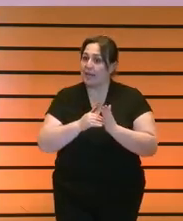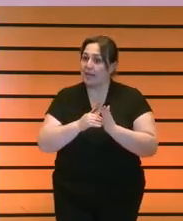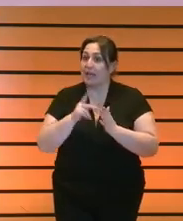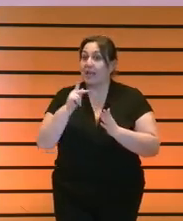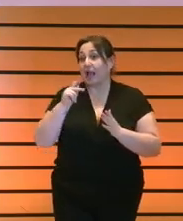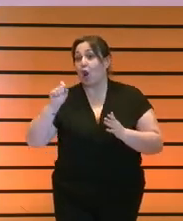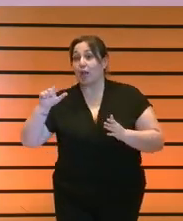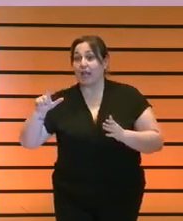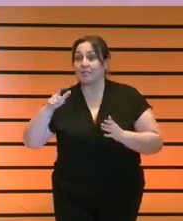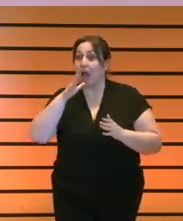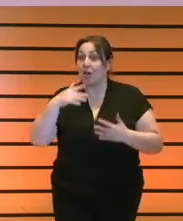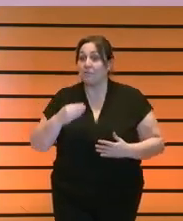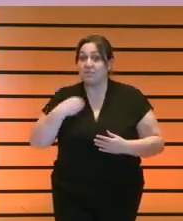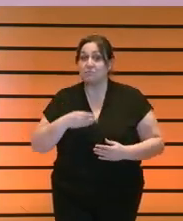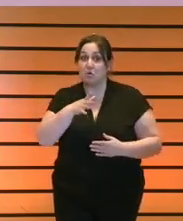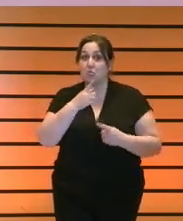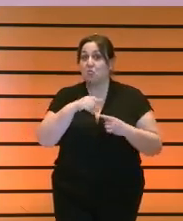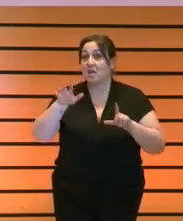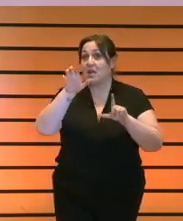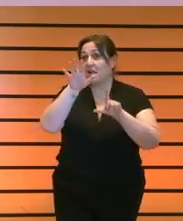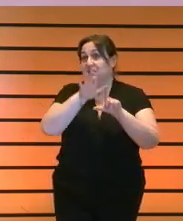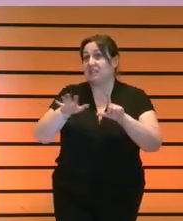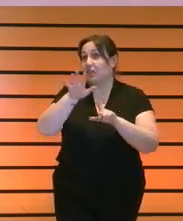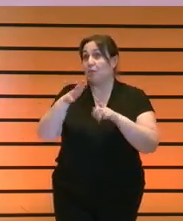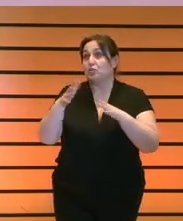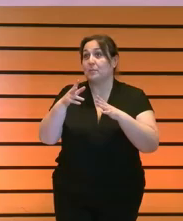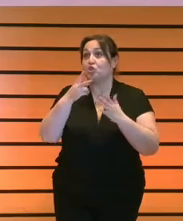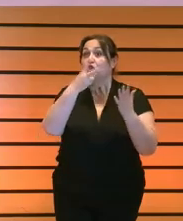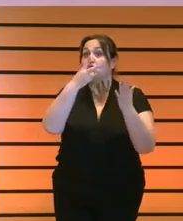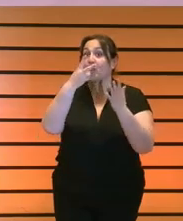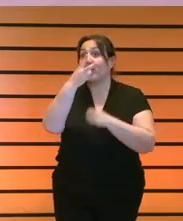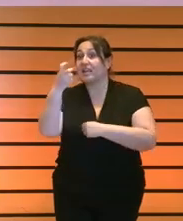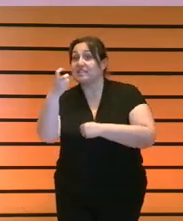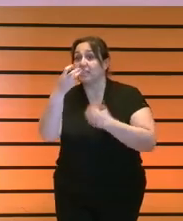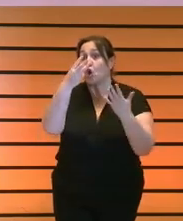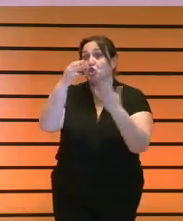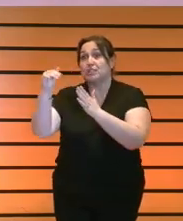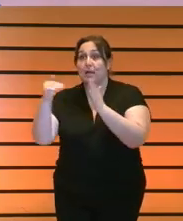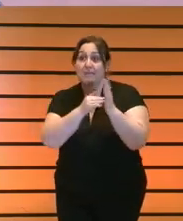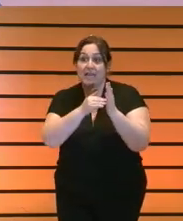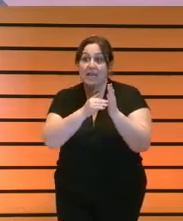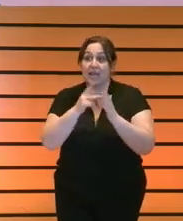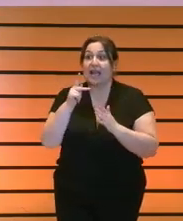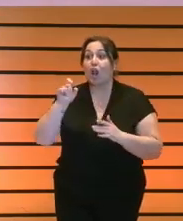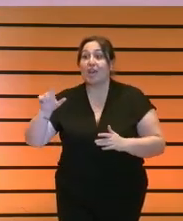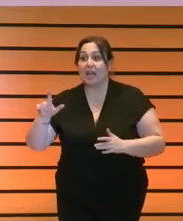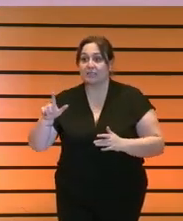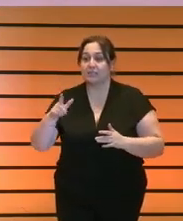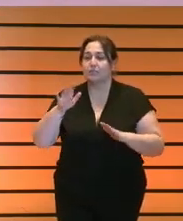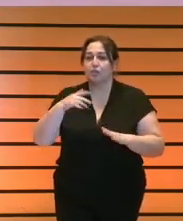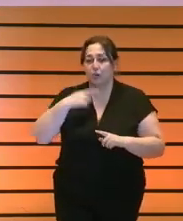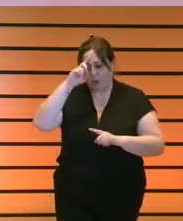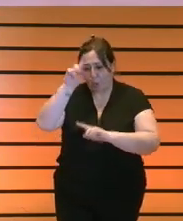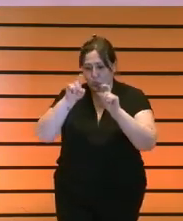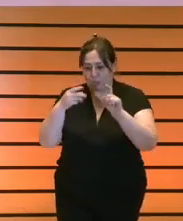medio tiene unas 280.000 calorías a su disponibilidad. Y la pregunta que tendríamos que formularnos